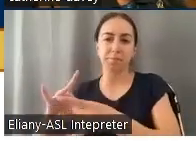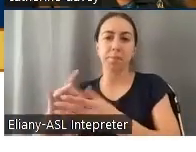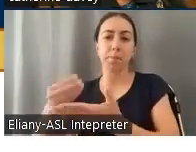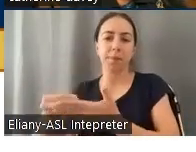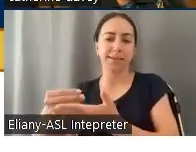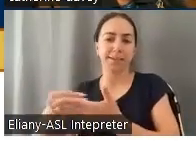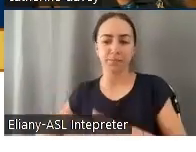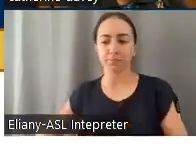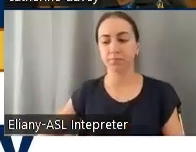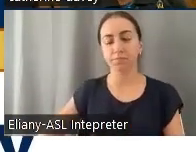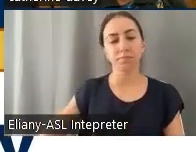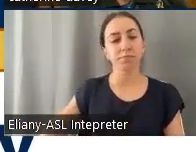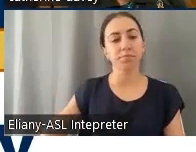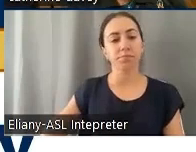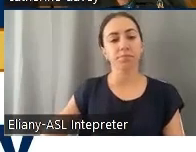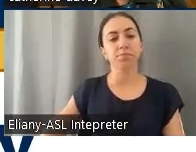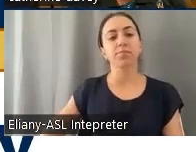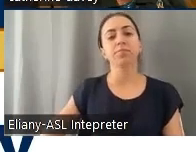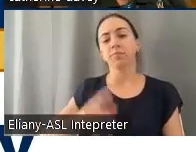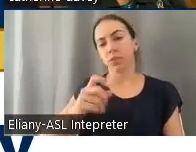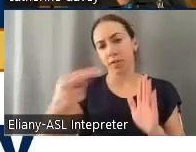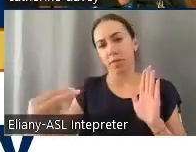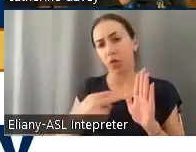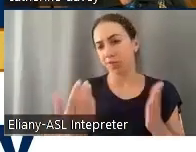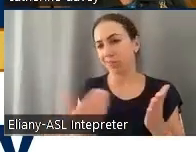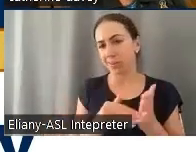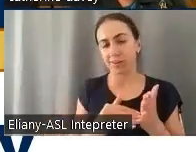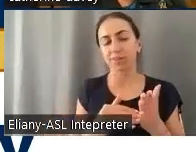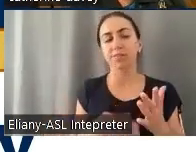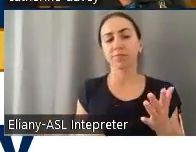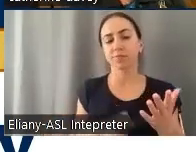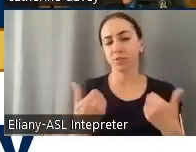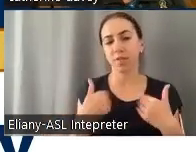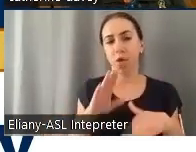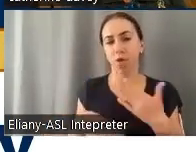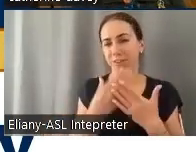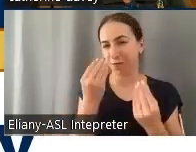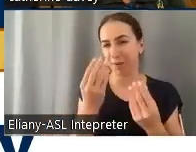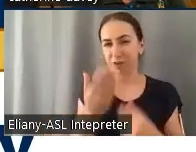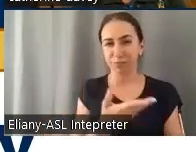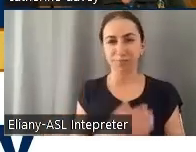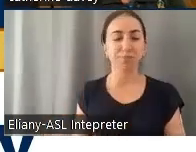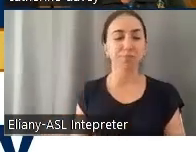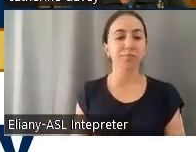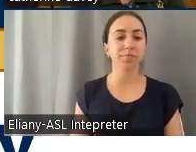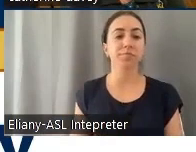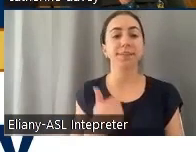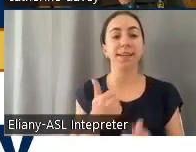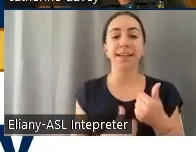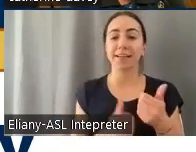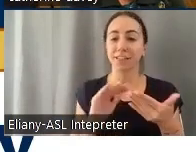es como lo vamos a dividir, ¿verdad? De vuelta, pueden referirse a esto cuando ustedes quieren, tienen toda la información.